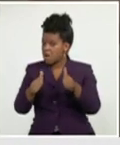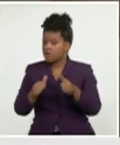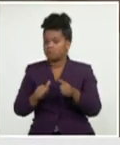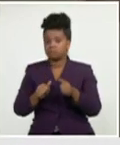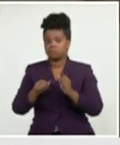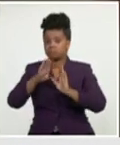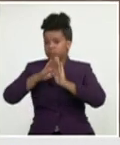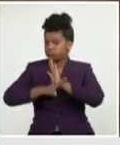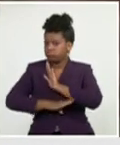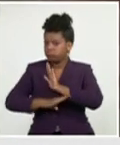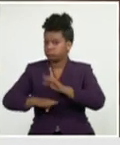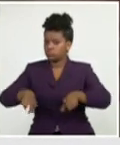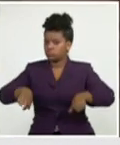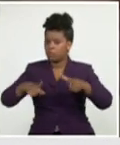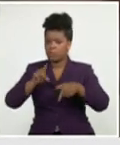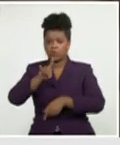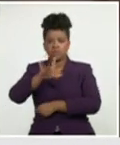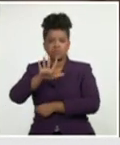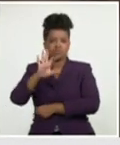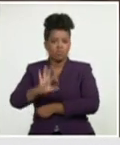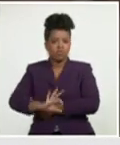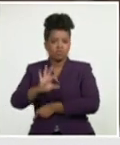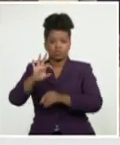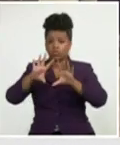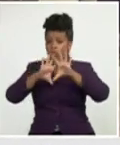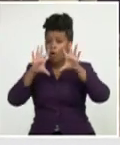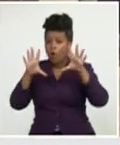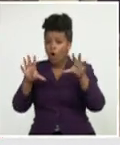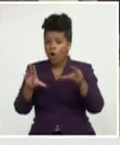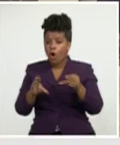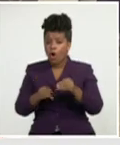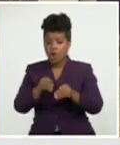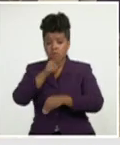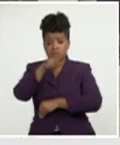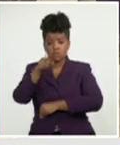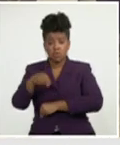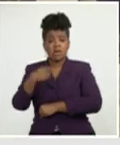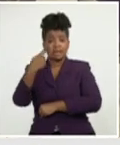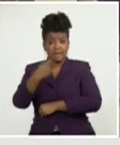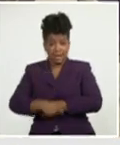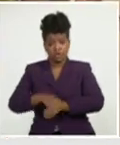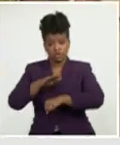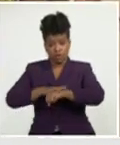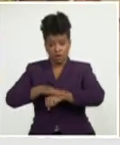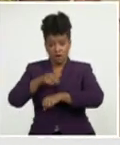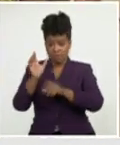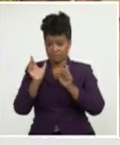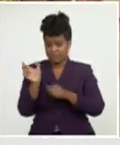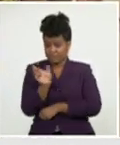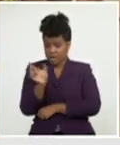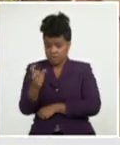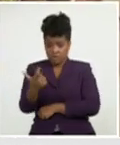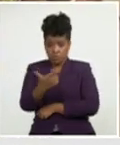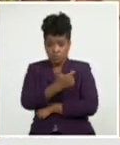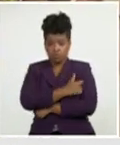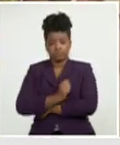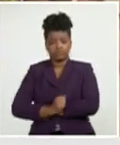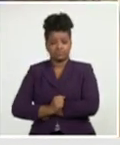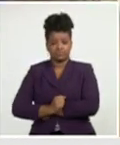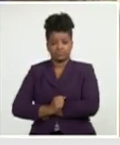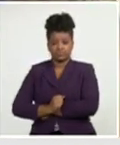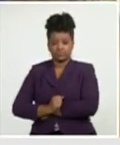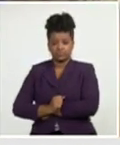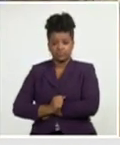estamos al 95% de todos los que les tocaba ponerse la segunda dosis para esta fecha. Recordar que el esquema